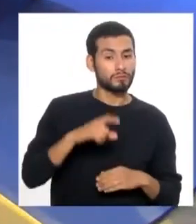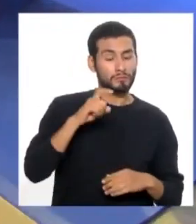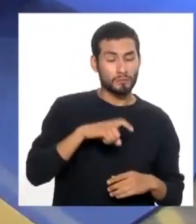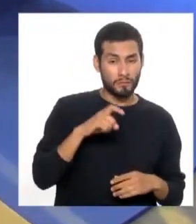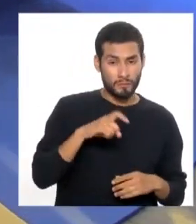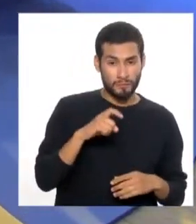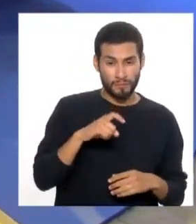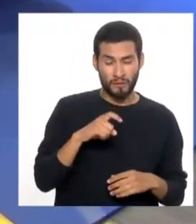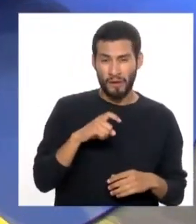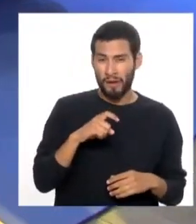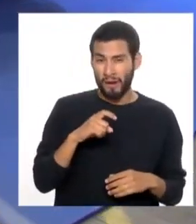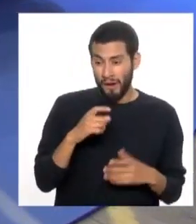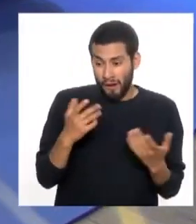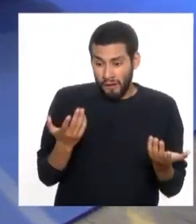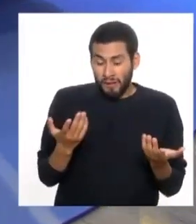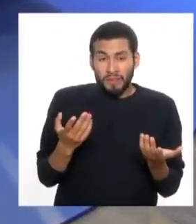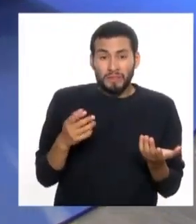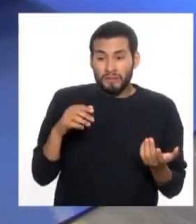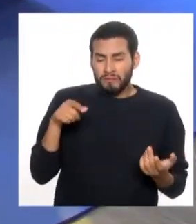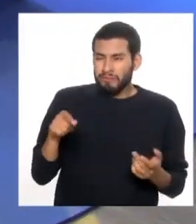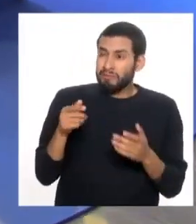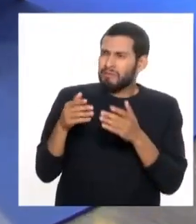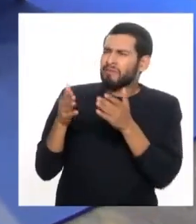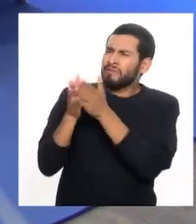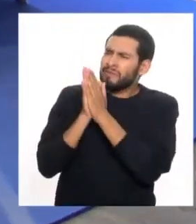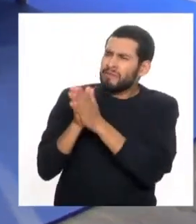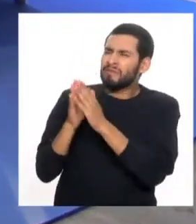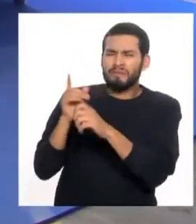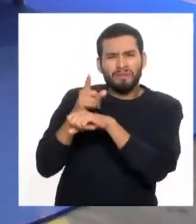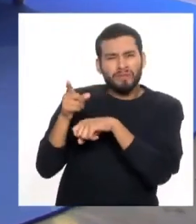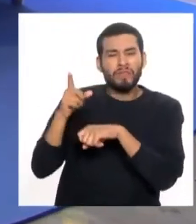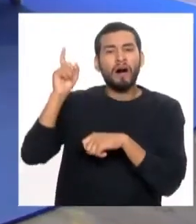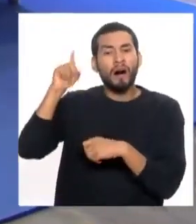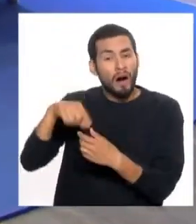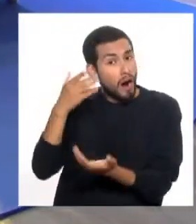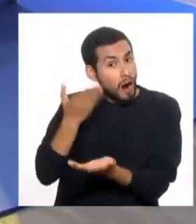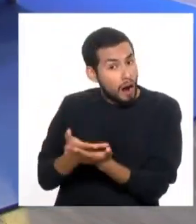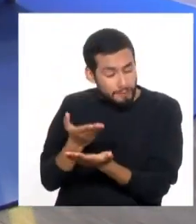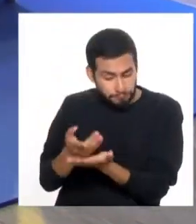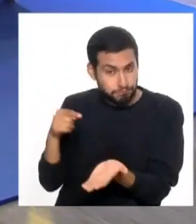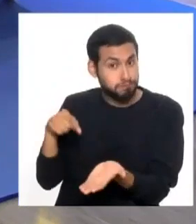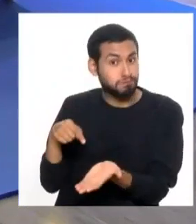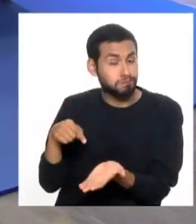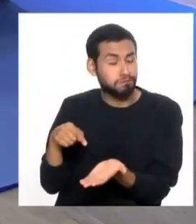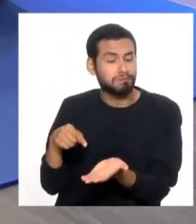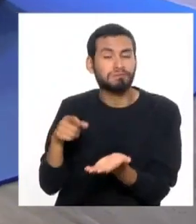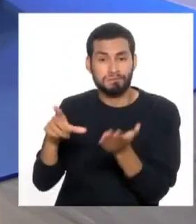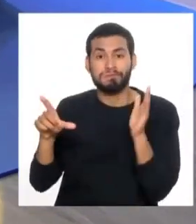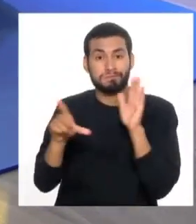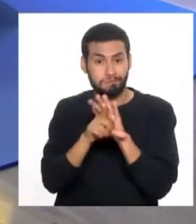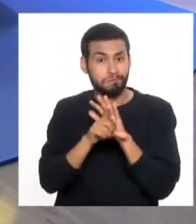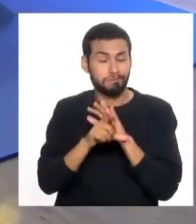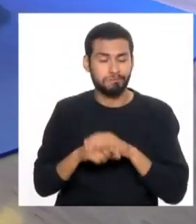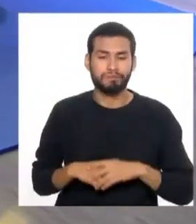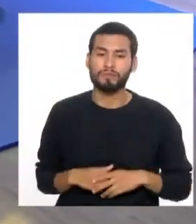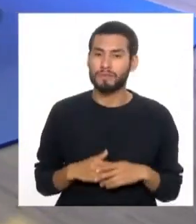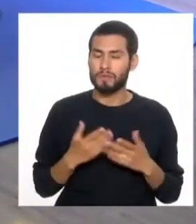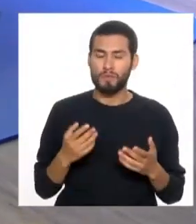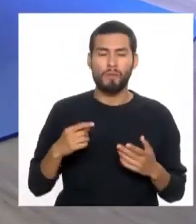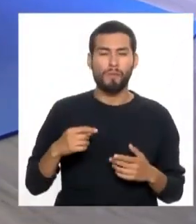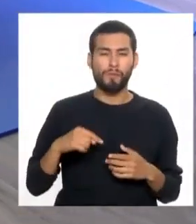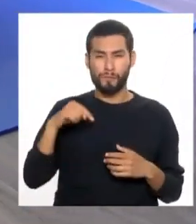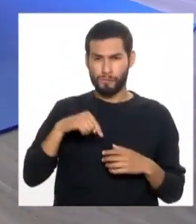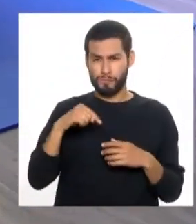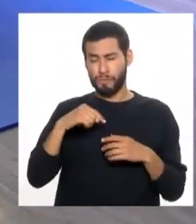necesariamente uno cuando alega un hecho tiene que probarlo, ¿no? Así lo contempla la ley. Entonces, nosotros desde